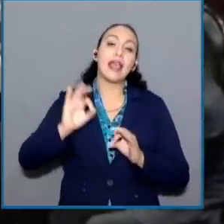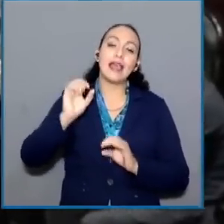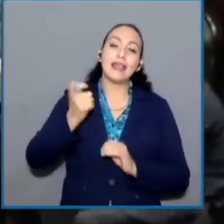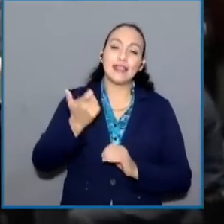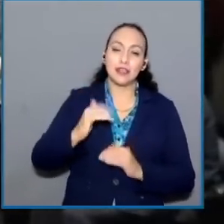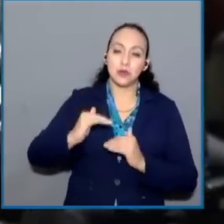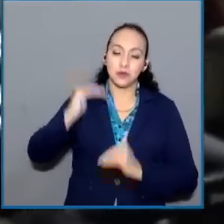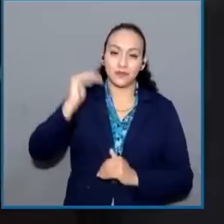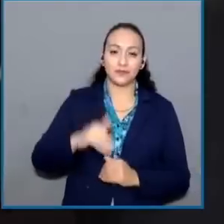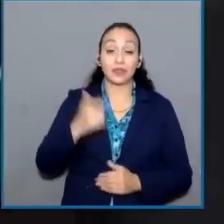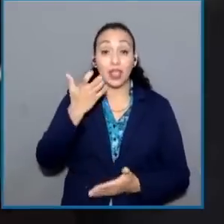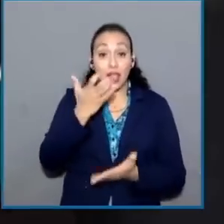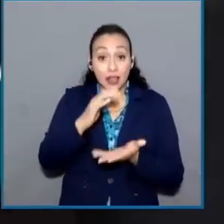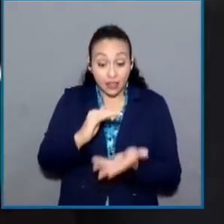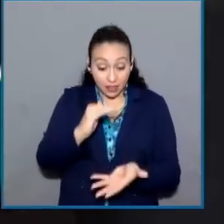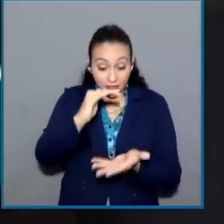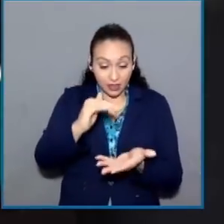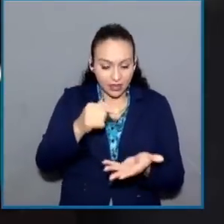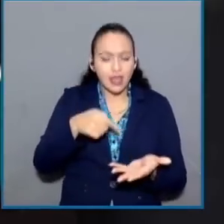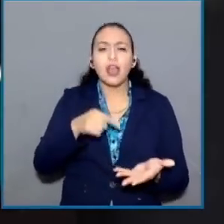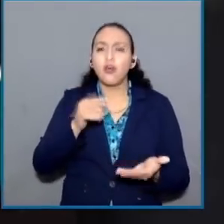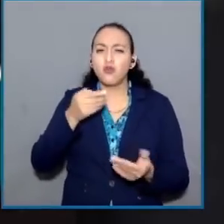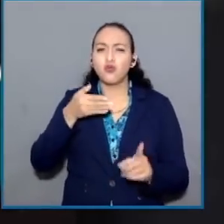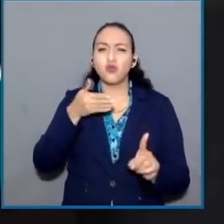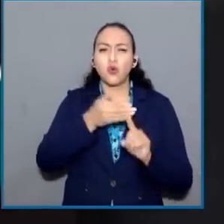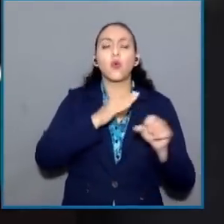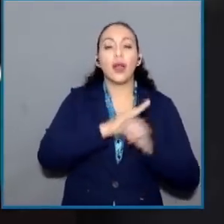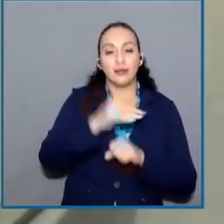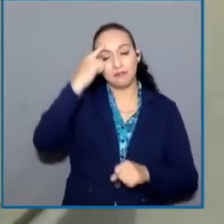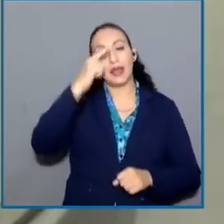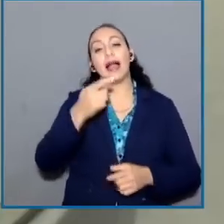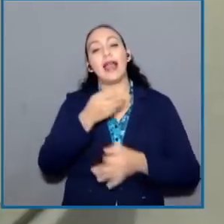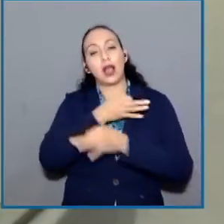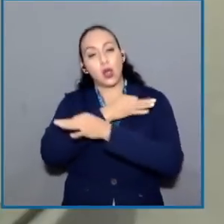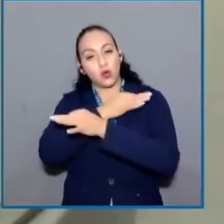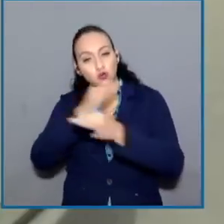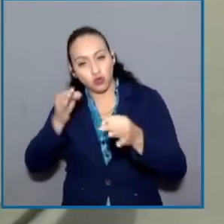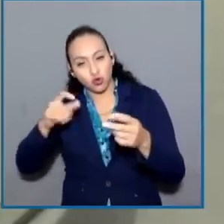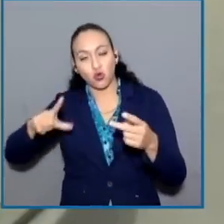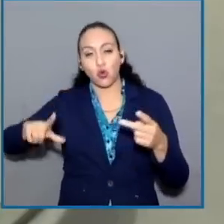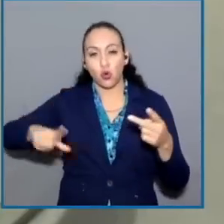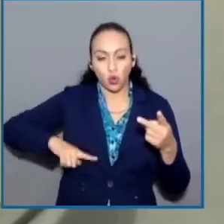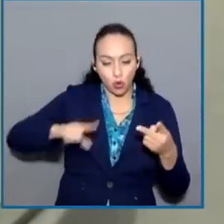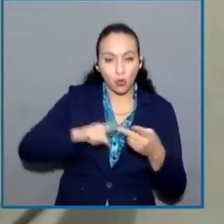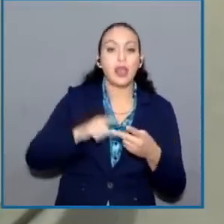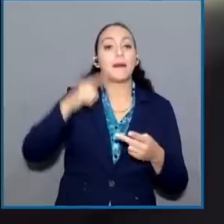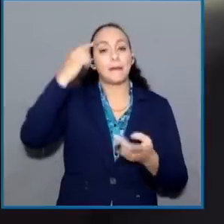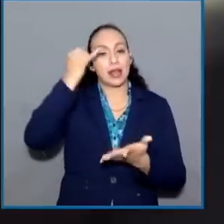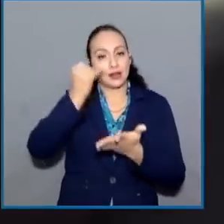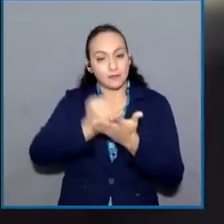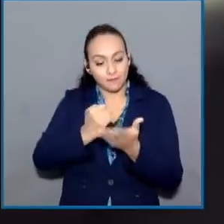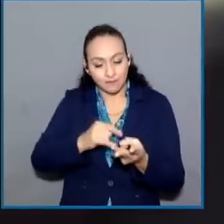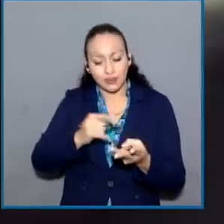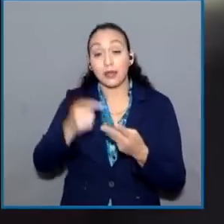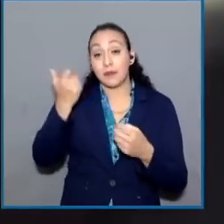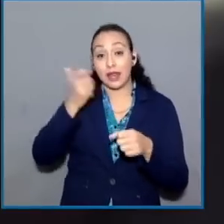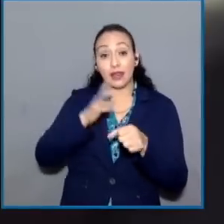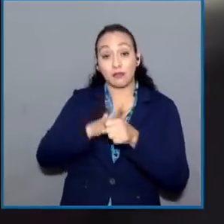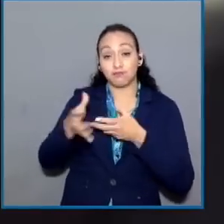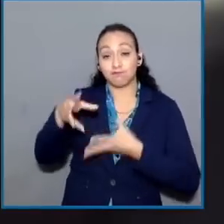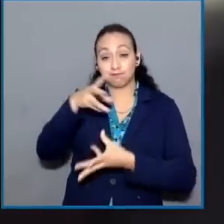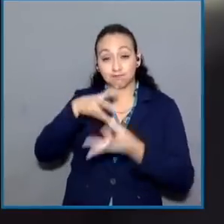en bienestar social, inversión pública, disciplina fiscal y simplificación administrativa. Este conjunto